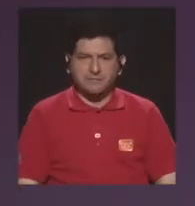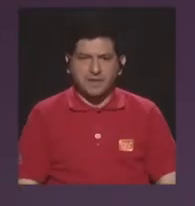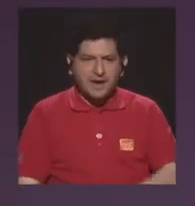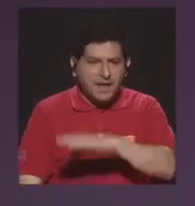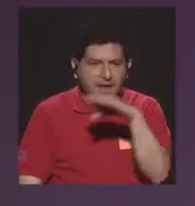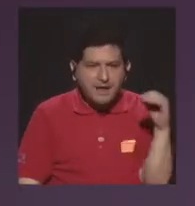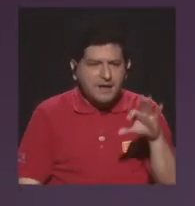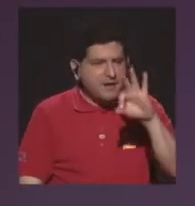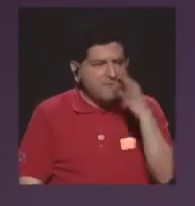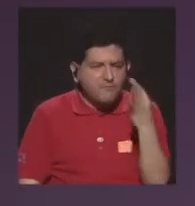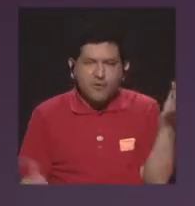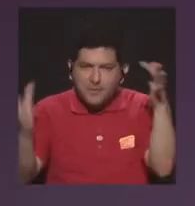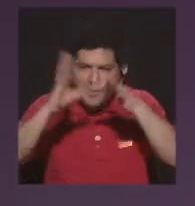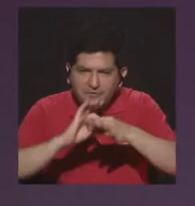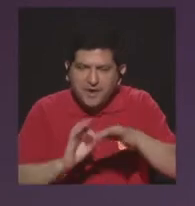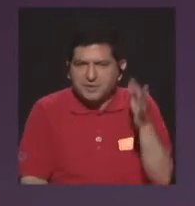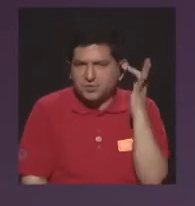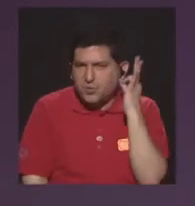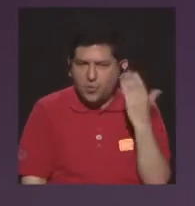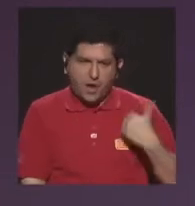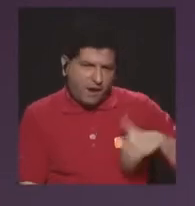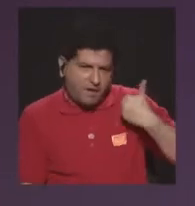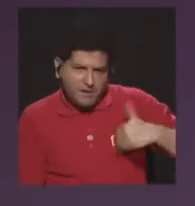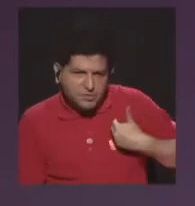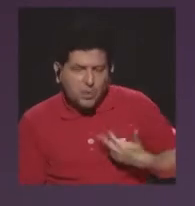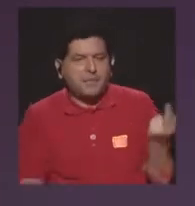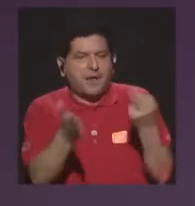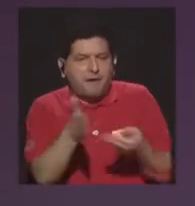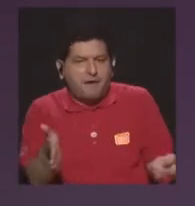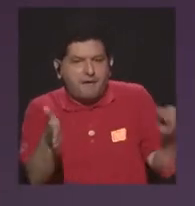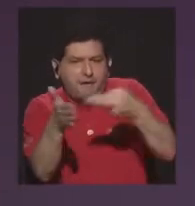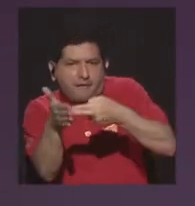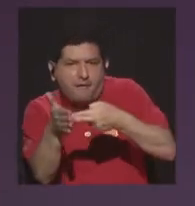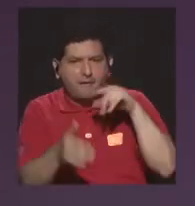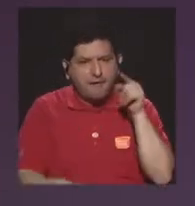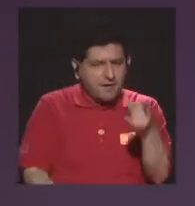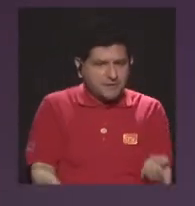cuáles son las formas de relación entre mujeres y hombres que reproducen